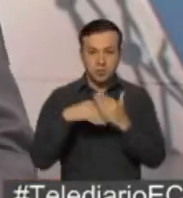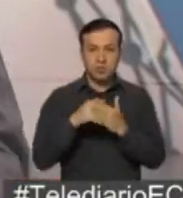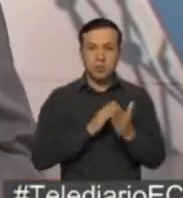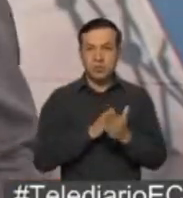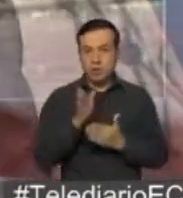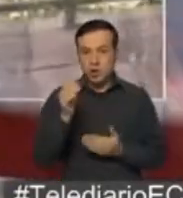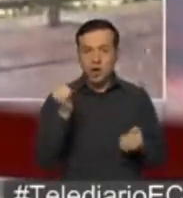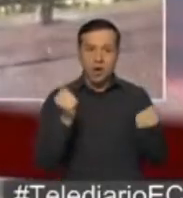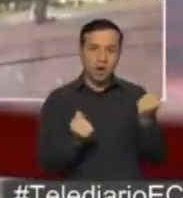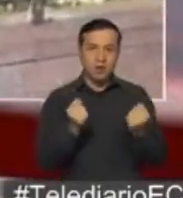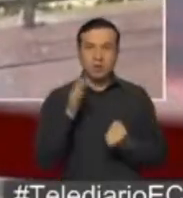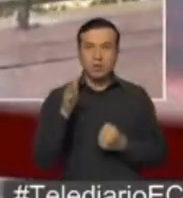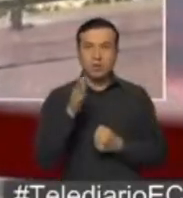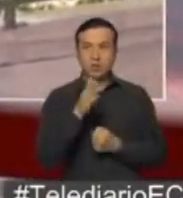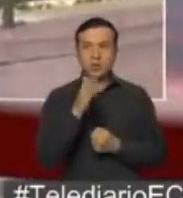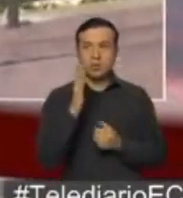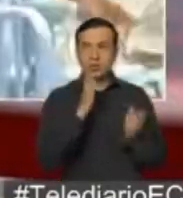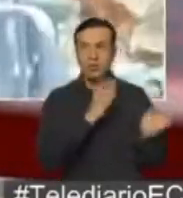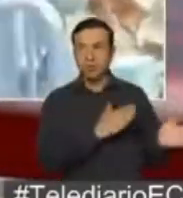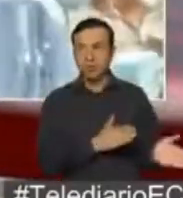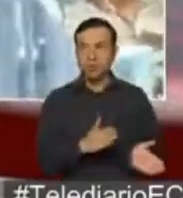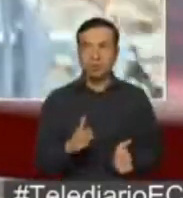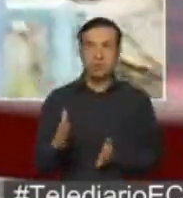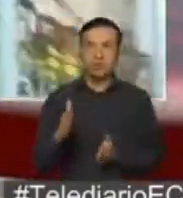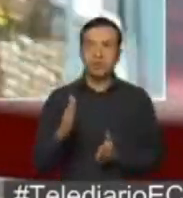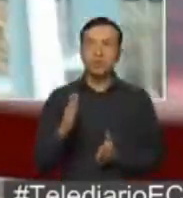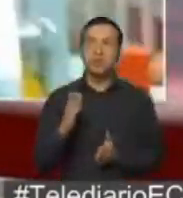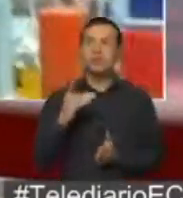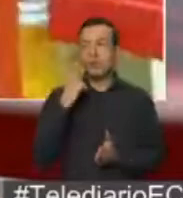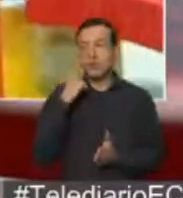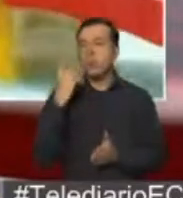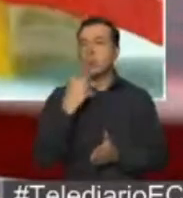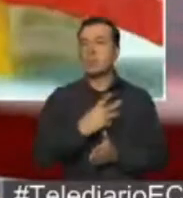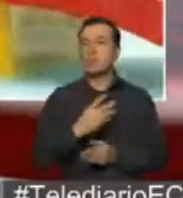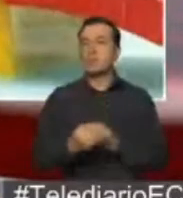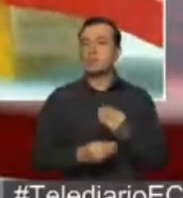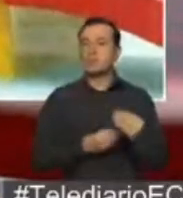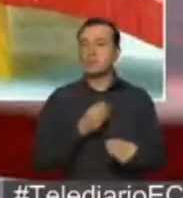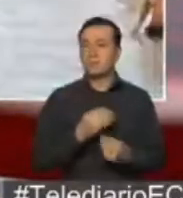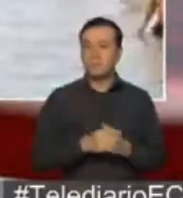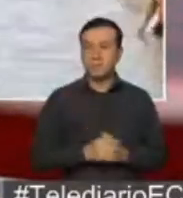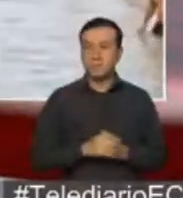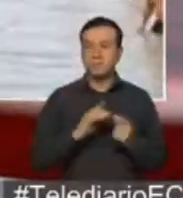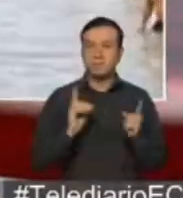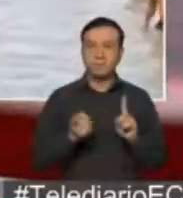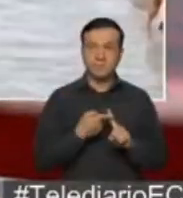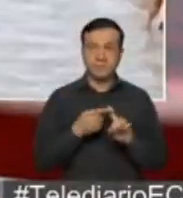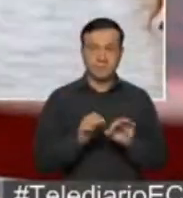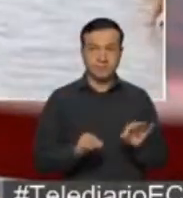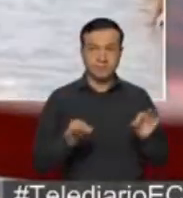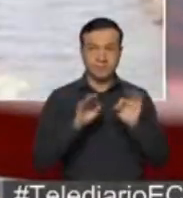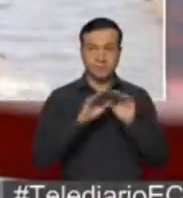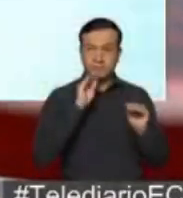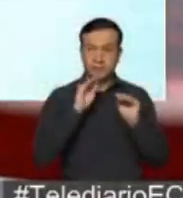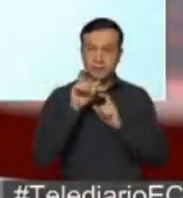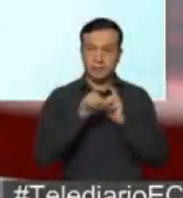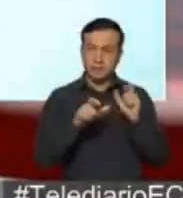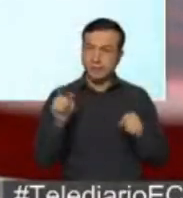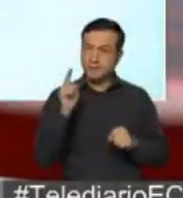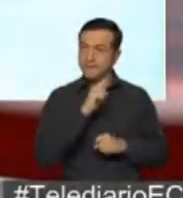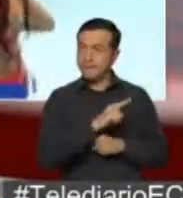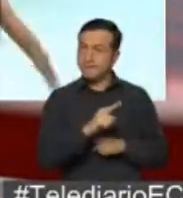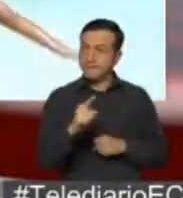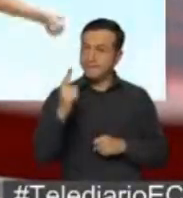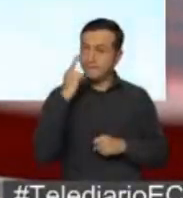los vehículos y demás, ¿qué es lo que está previsto realizarse durante estos 4 días? Bueno, inicialmente importante que tengan conocimiento,